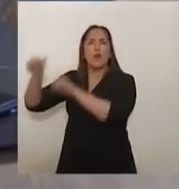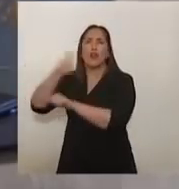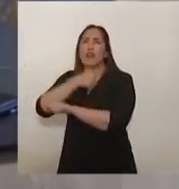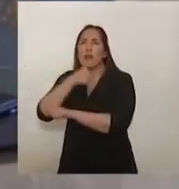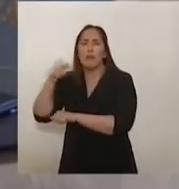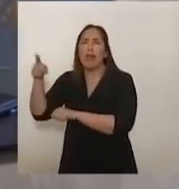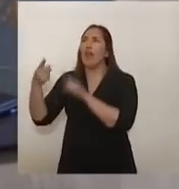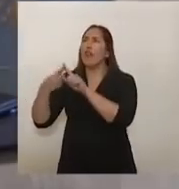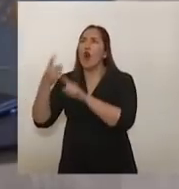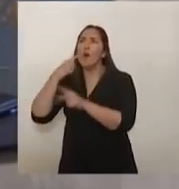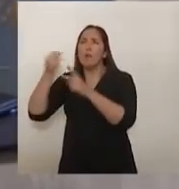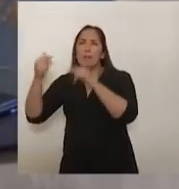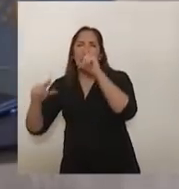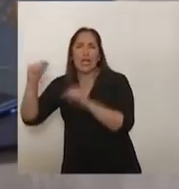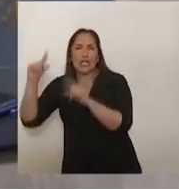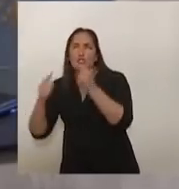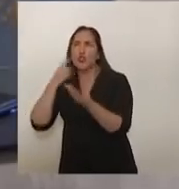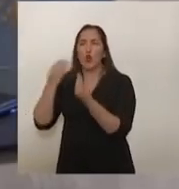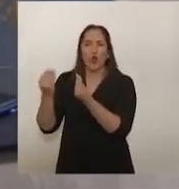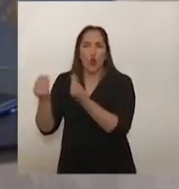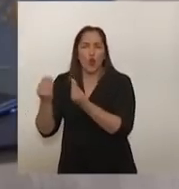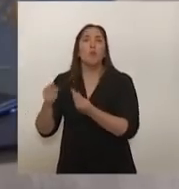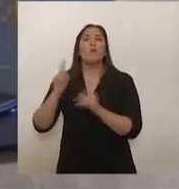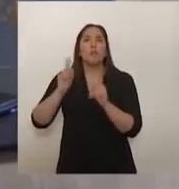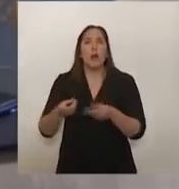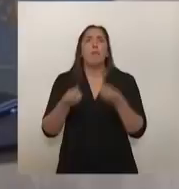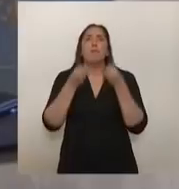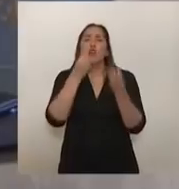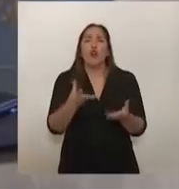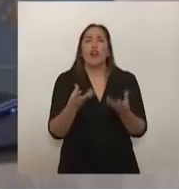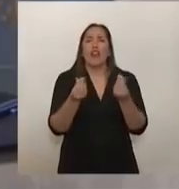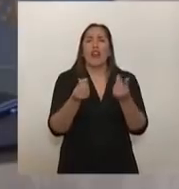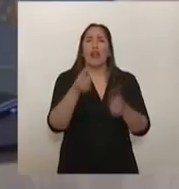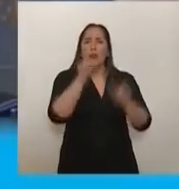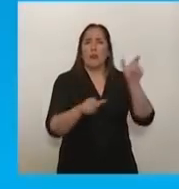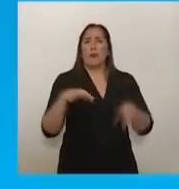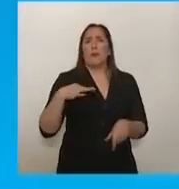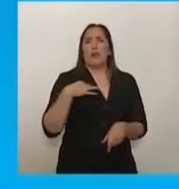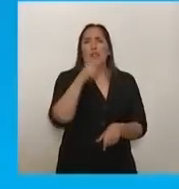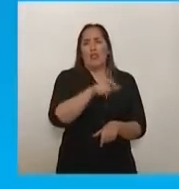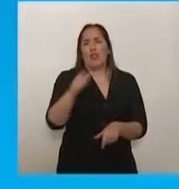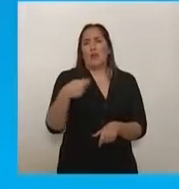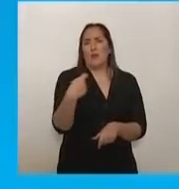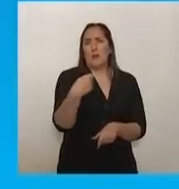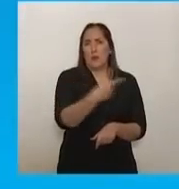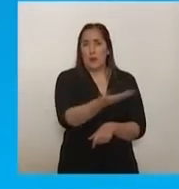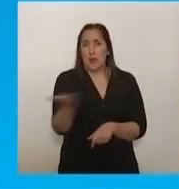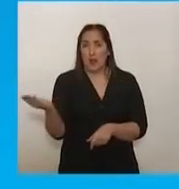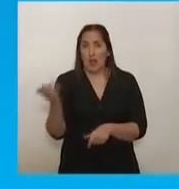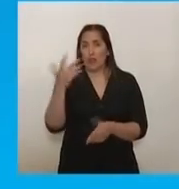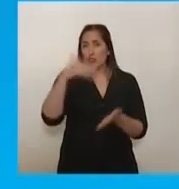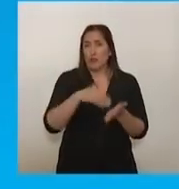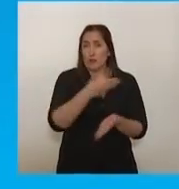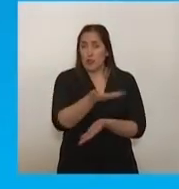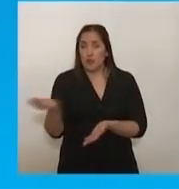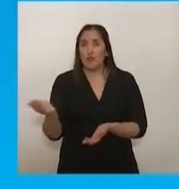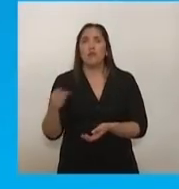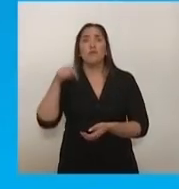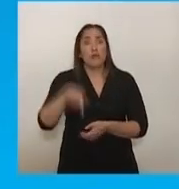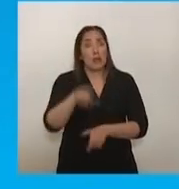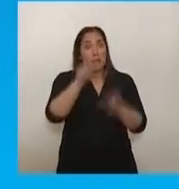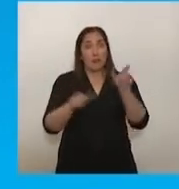transparente. Y lo más importante, mejoró la calidad de vida de 5 millones de jubilados. Los afiliados del PAMI hoy